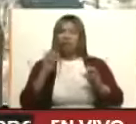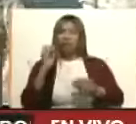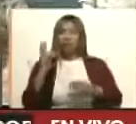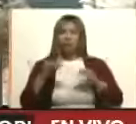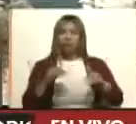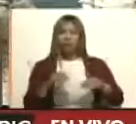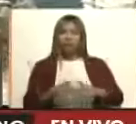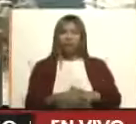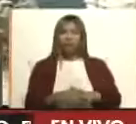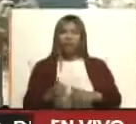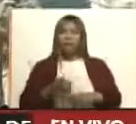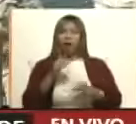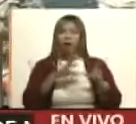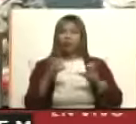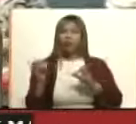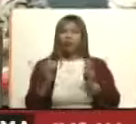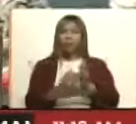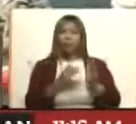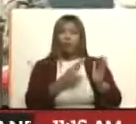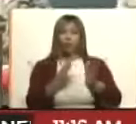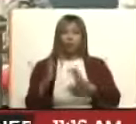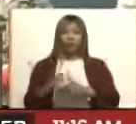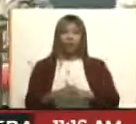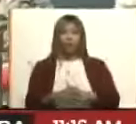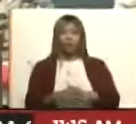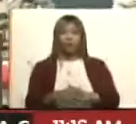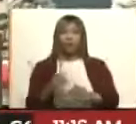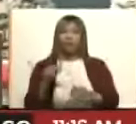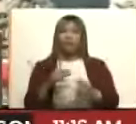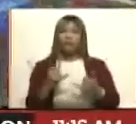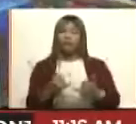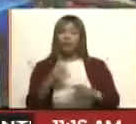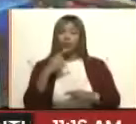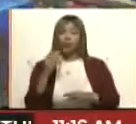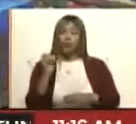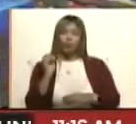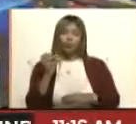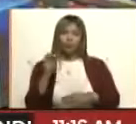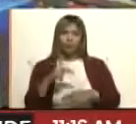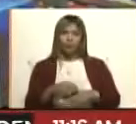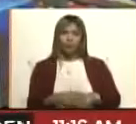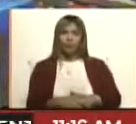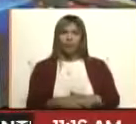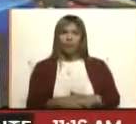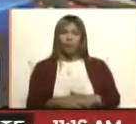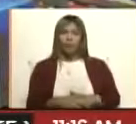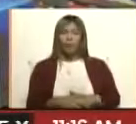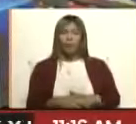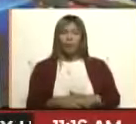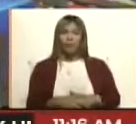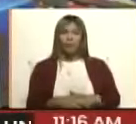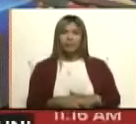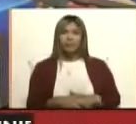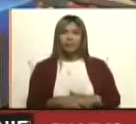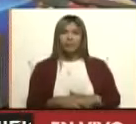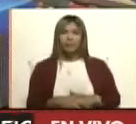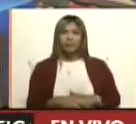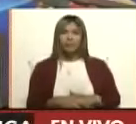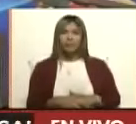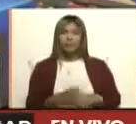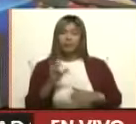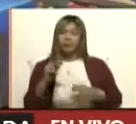Nacional Electoral. Más de 800.000 organizaciones pasaron por el Consejo Nacional Electoral para